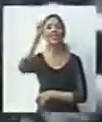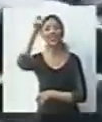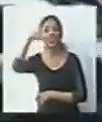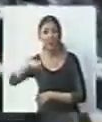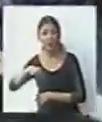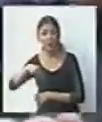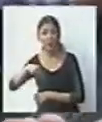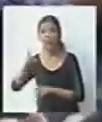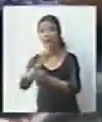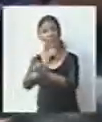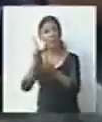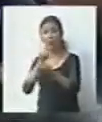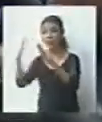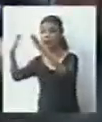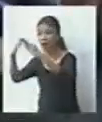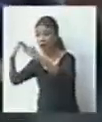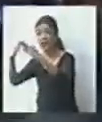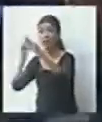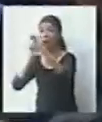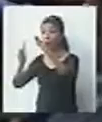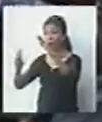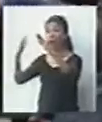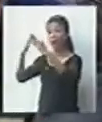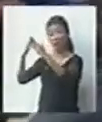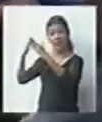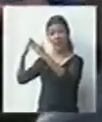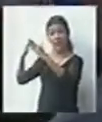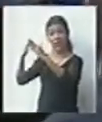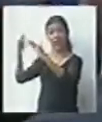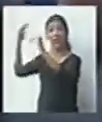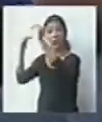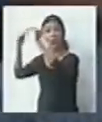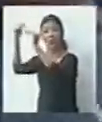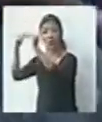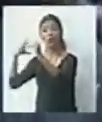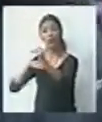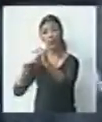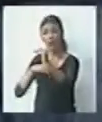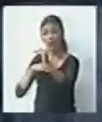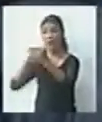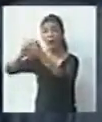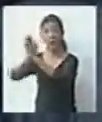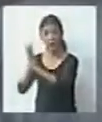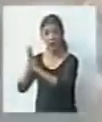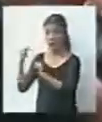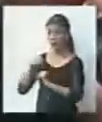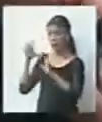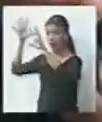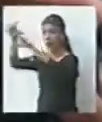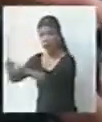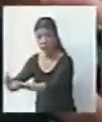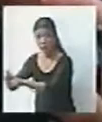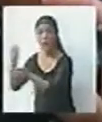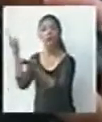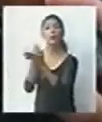digamos. El Estado es responsable de que ustedes estén en censura. Podamos hablar todos para que nos podamos entender. Entonces vos me decías a